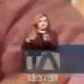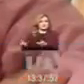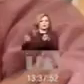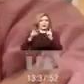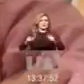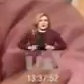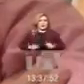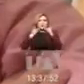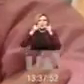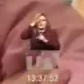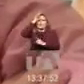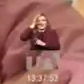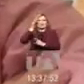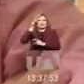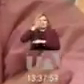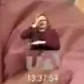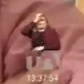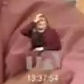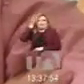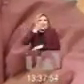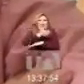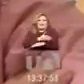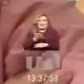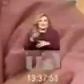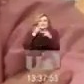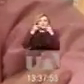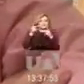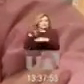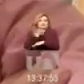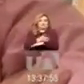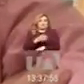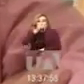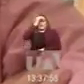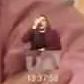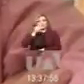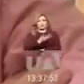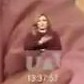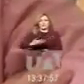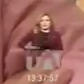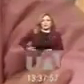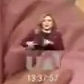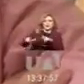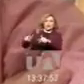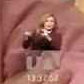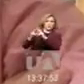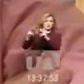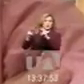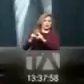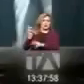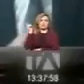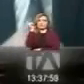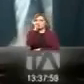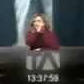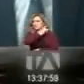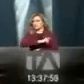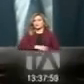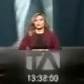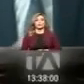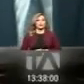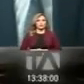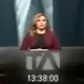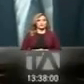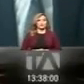pública, hospitales ni cargos públicos, pero conociendo al presidente de la República, yo lo veo muy difícil. Sacudirle